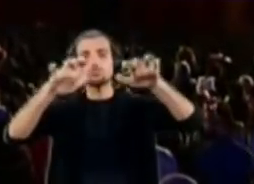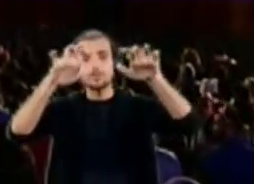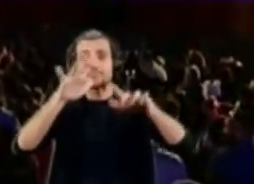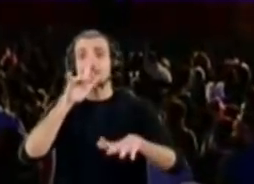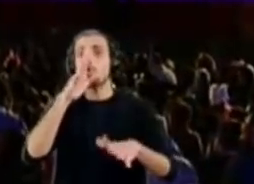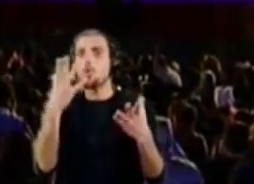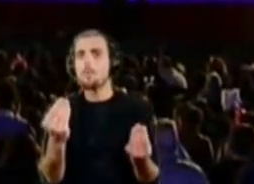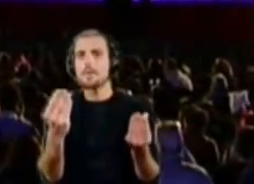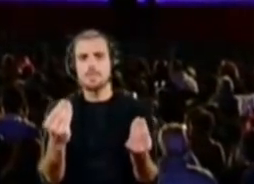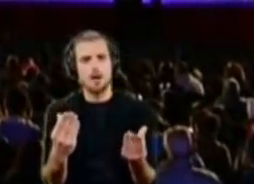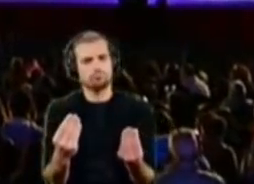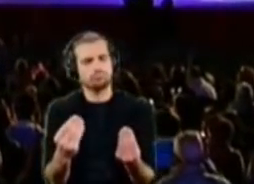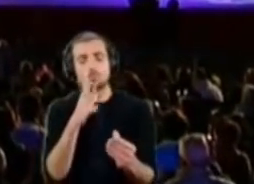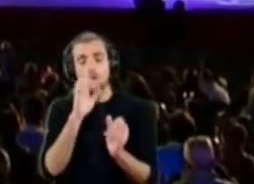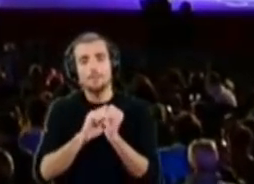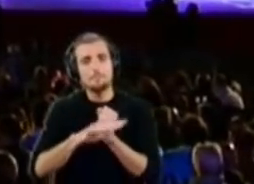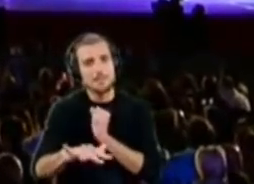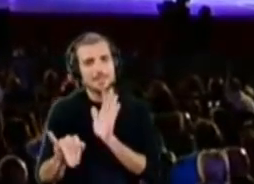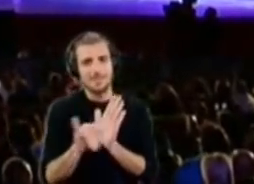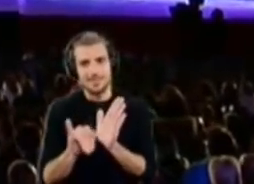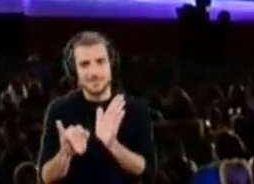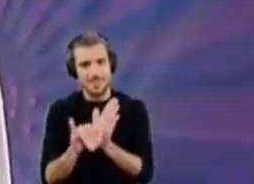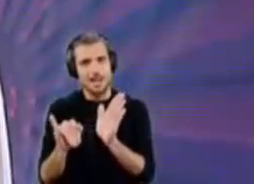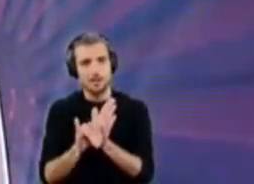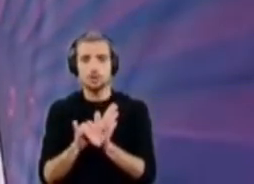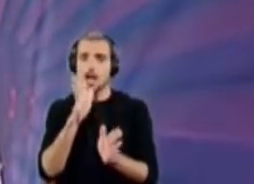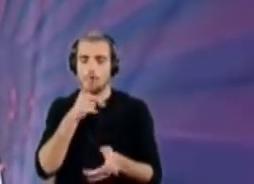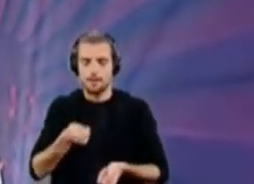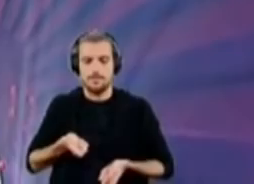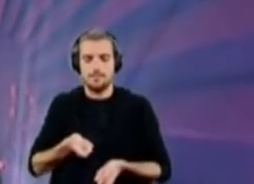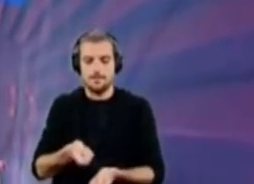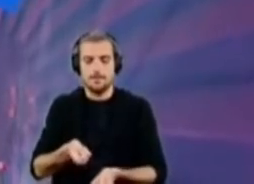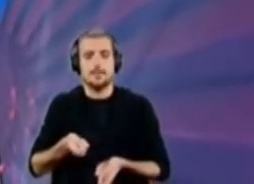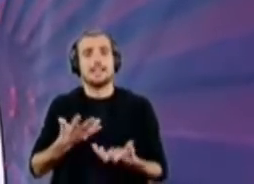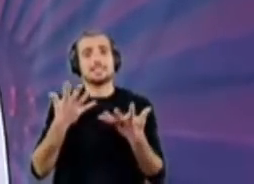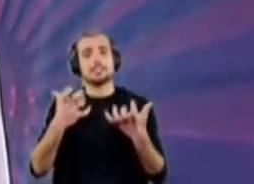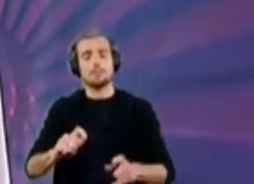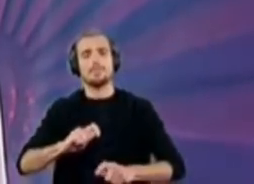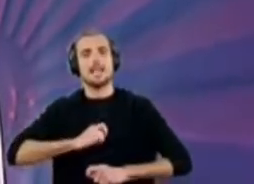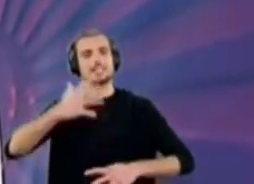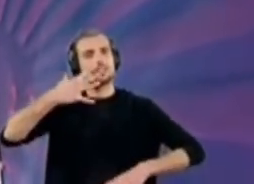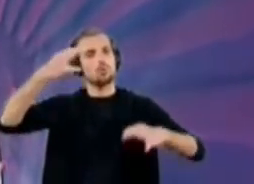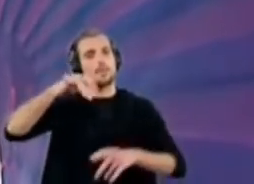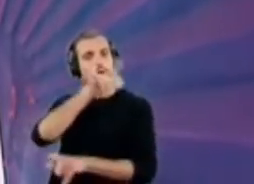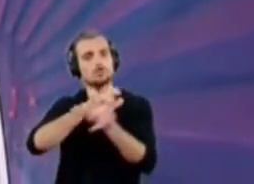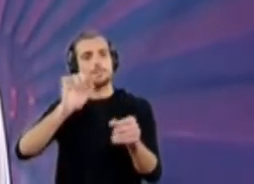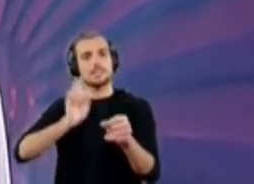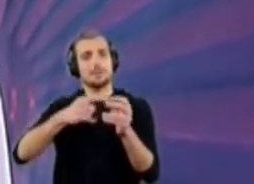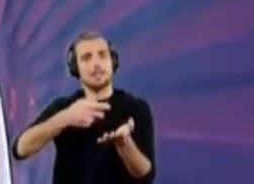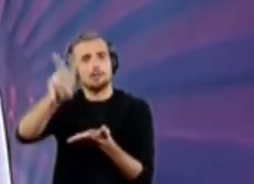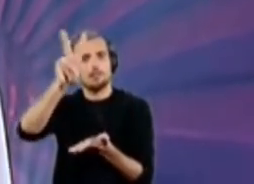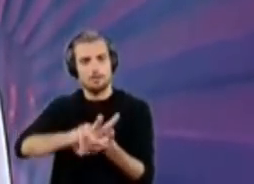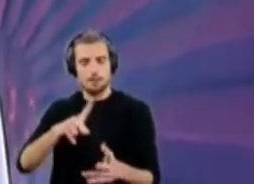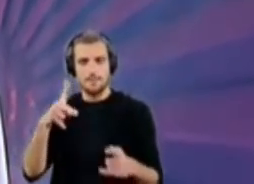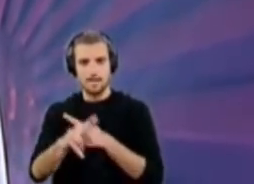el parque tenemos el mar muy cerquita, estamos en pleno istmo, y por eso estamos secándolo, para garantizar la seguridad de los participantes. Vamos a por